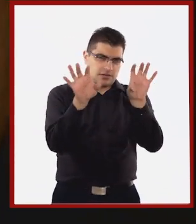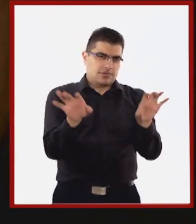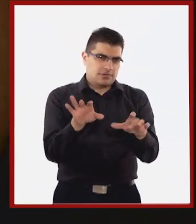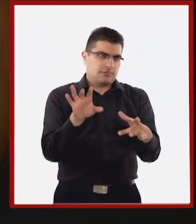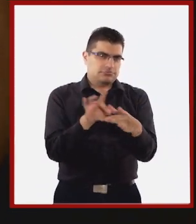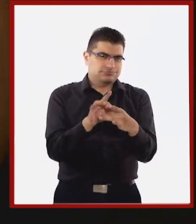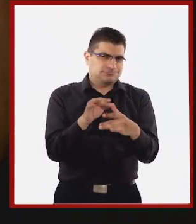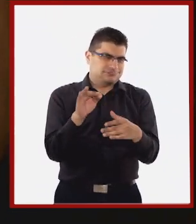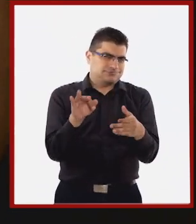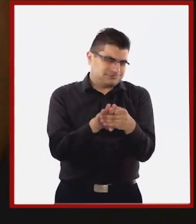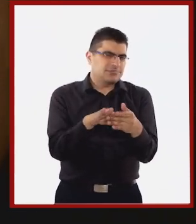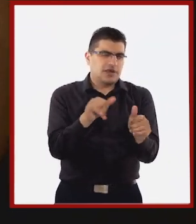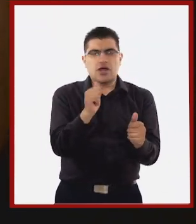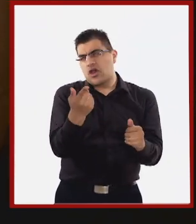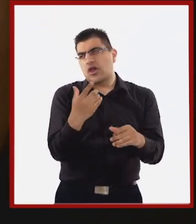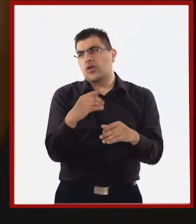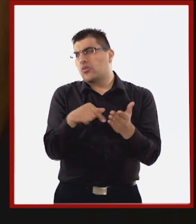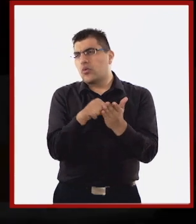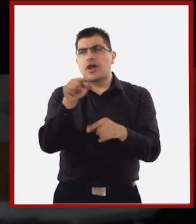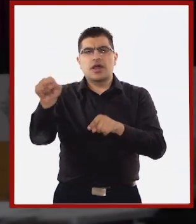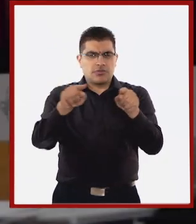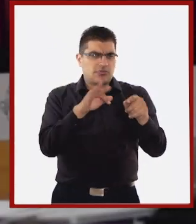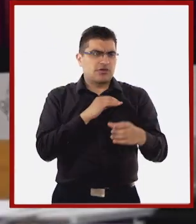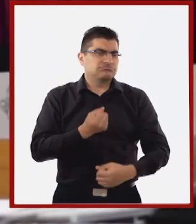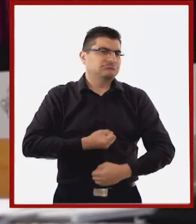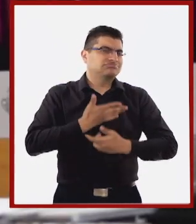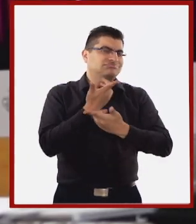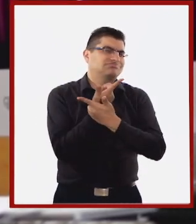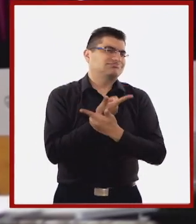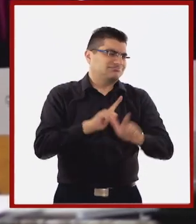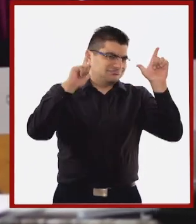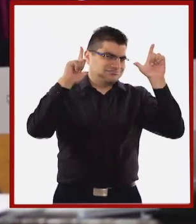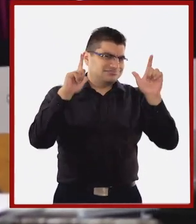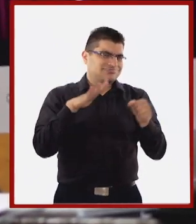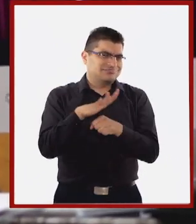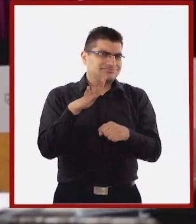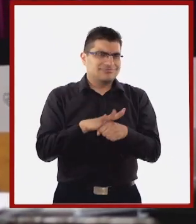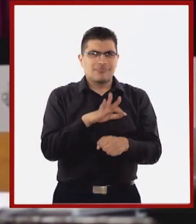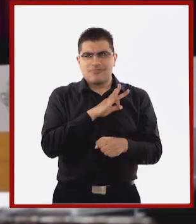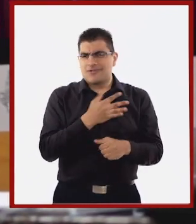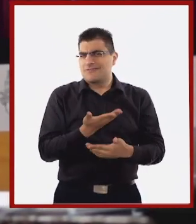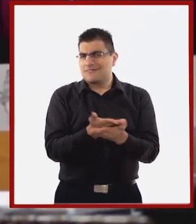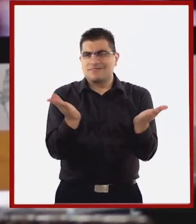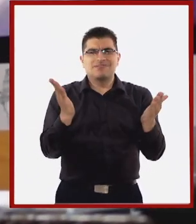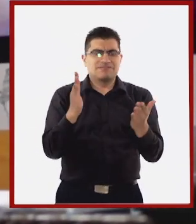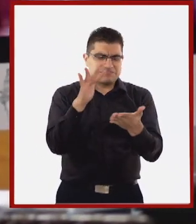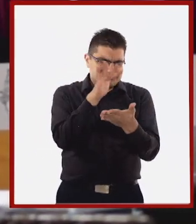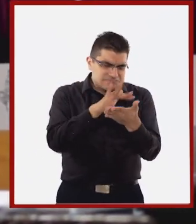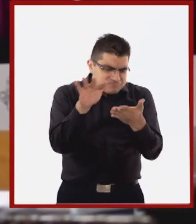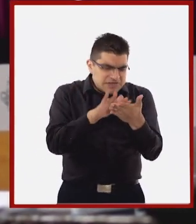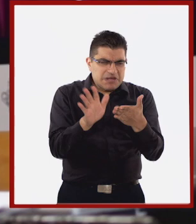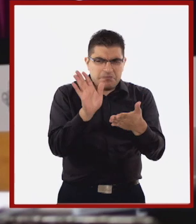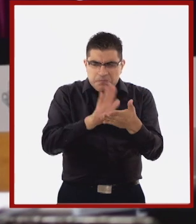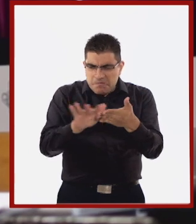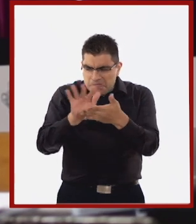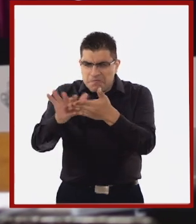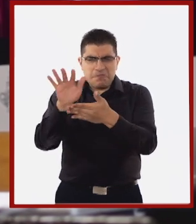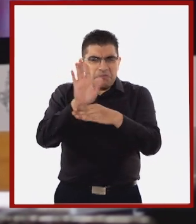otras opciones que permiten explayarse, ¿no? y permiten leer más